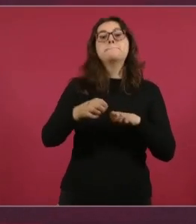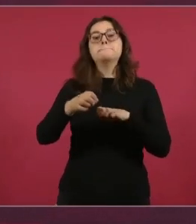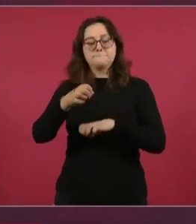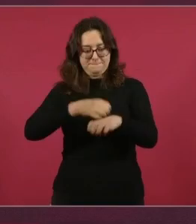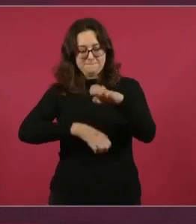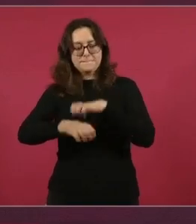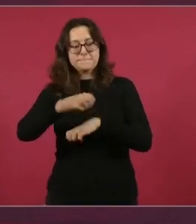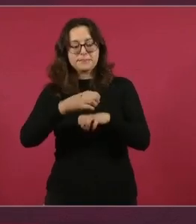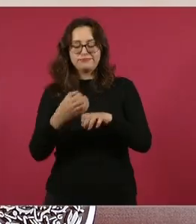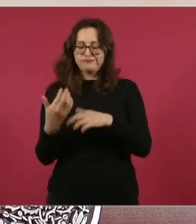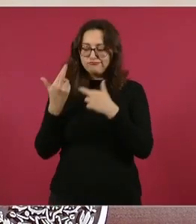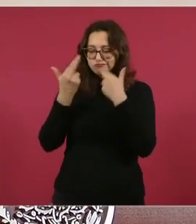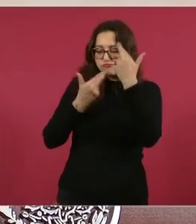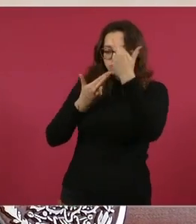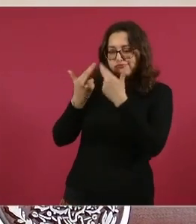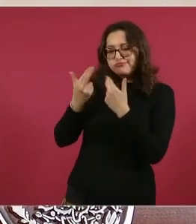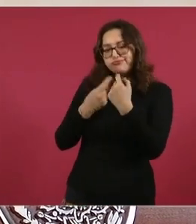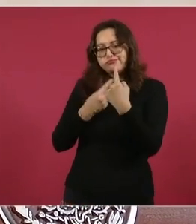Nos pusimos de acuerdo.